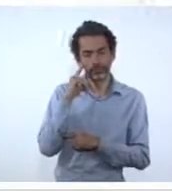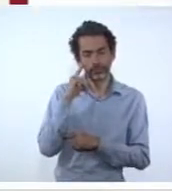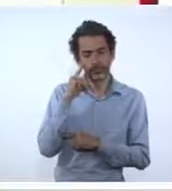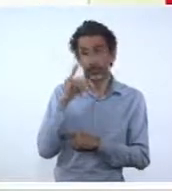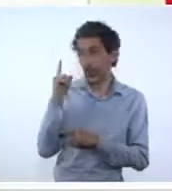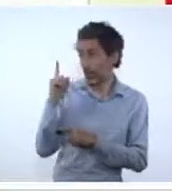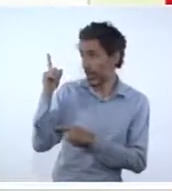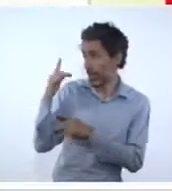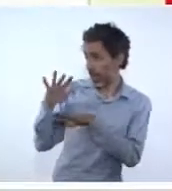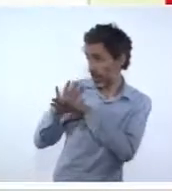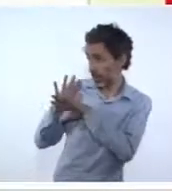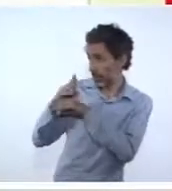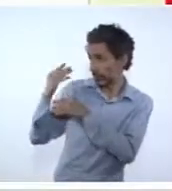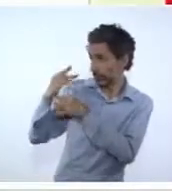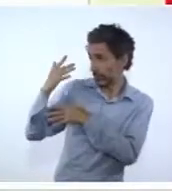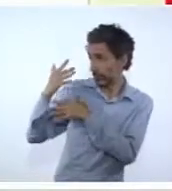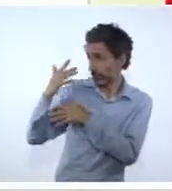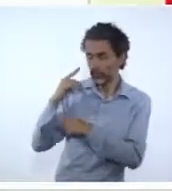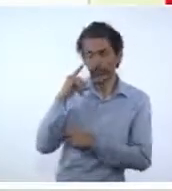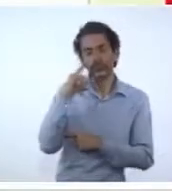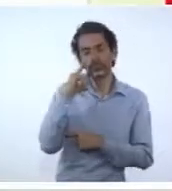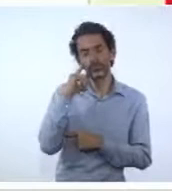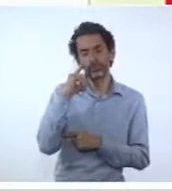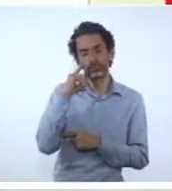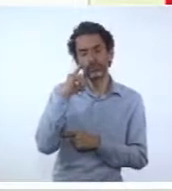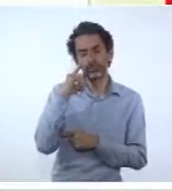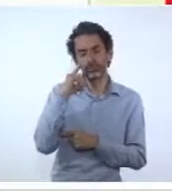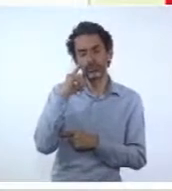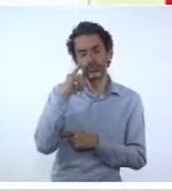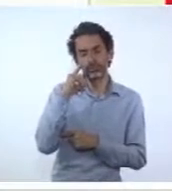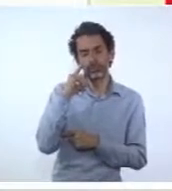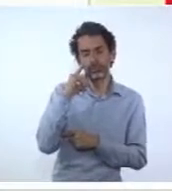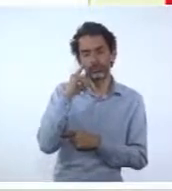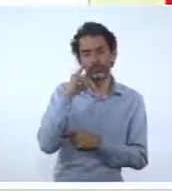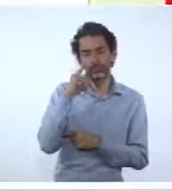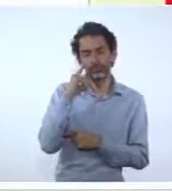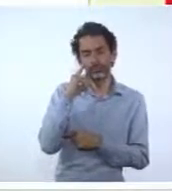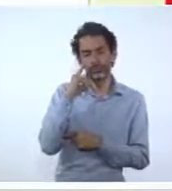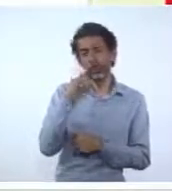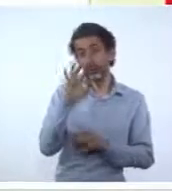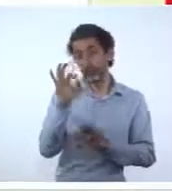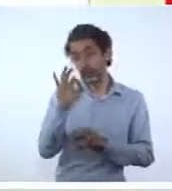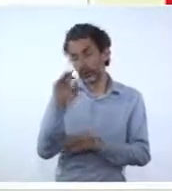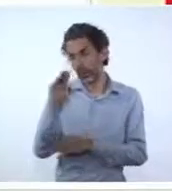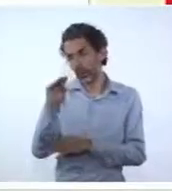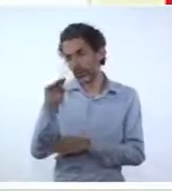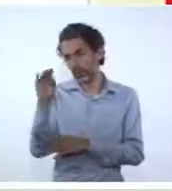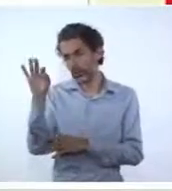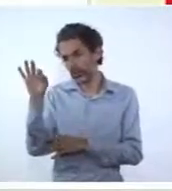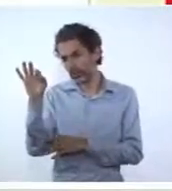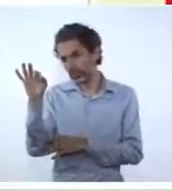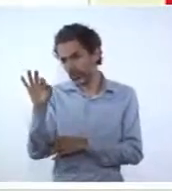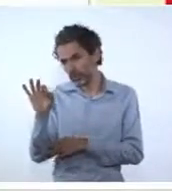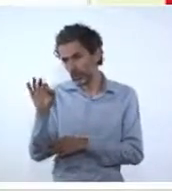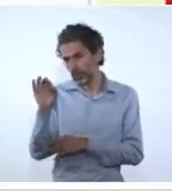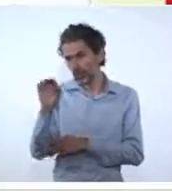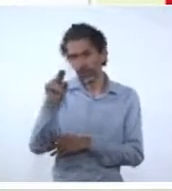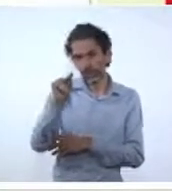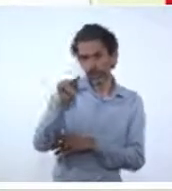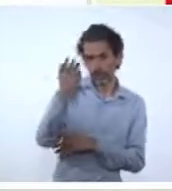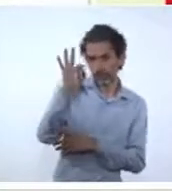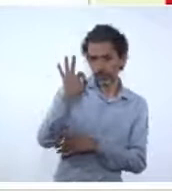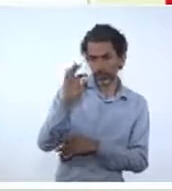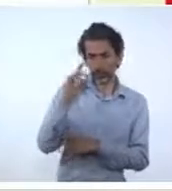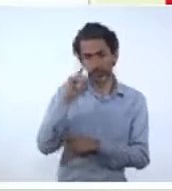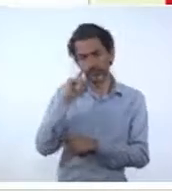Regrésate en la anterior. Está sobre el 80, casi 90, menos del 90%, como 89%. La